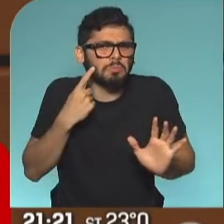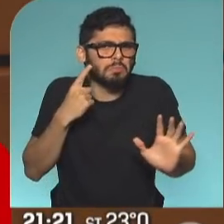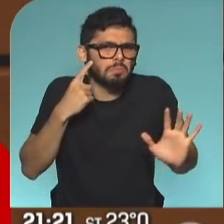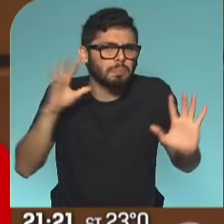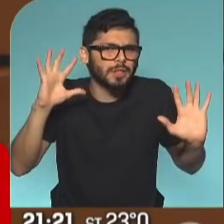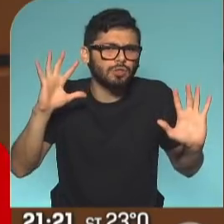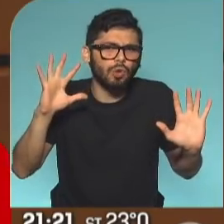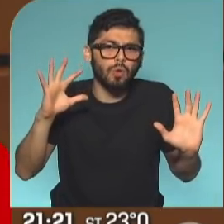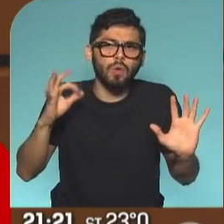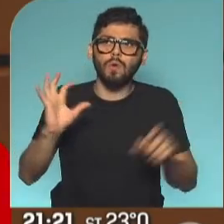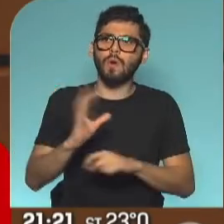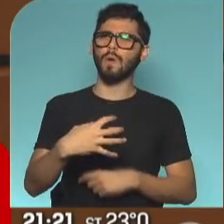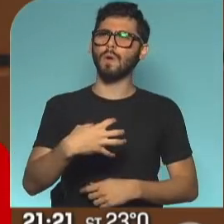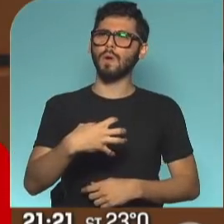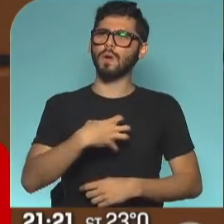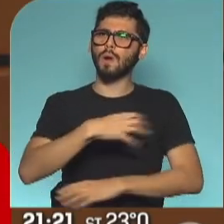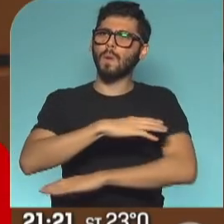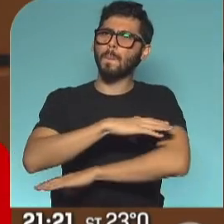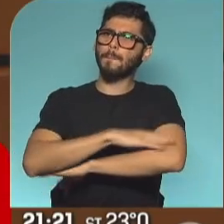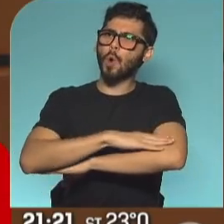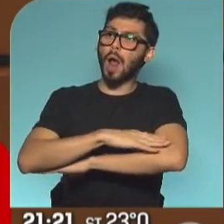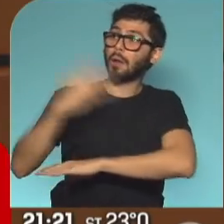un contenido moral que ha ido perdiendo en el tiempo.